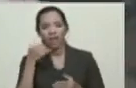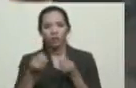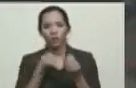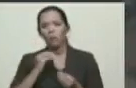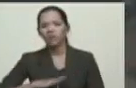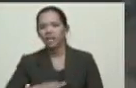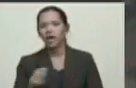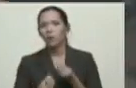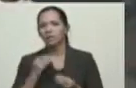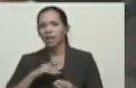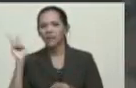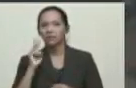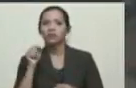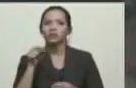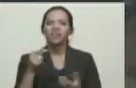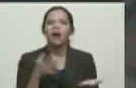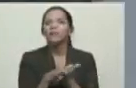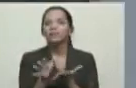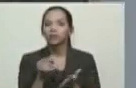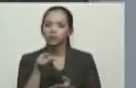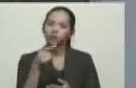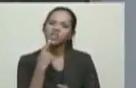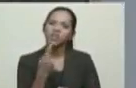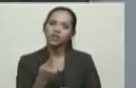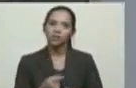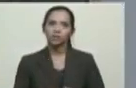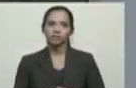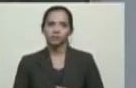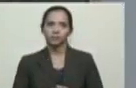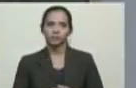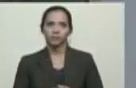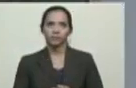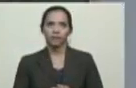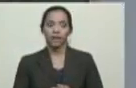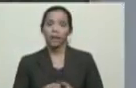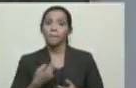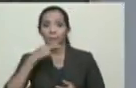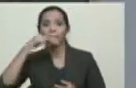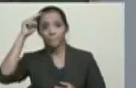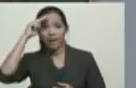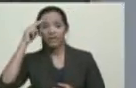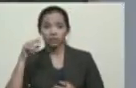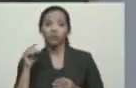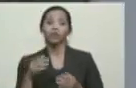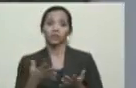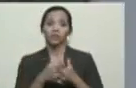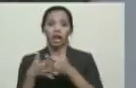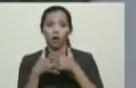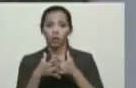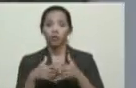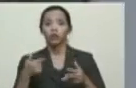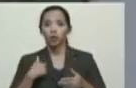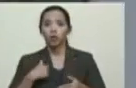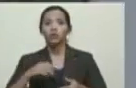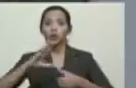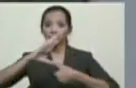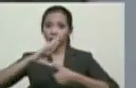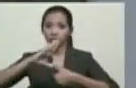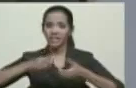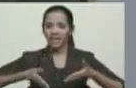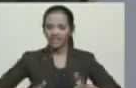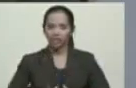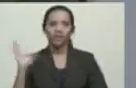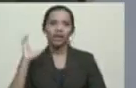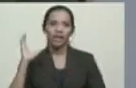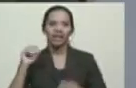¿Cómo están las cosas en Venezuela? ¿Qué va a ocurrir? ¿Qué le dirías tú? Mis padres son de Estados Unidos. Yo soy norteamericano, nacido en Caracas, y aquí